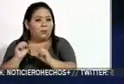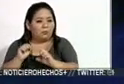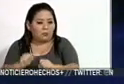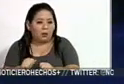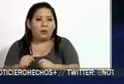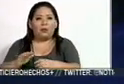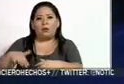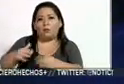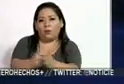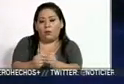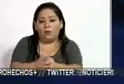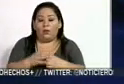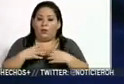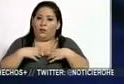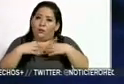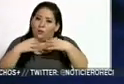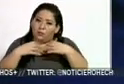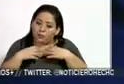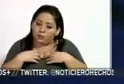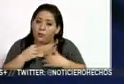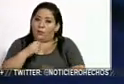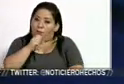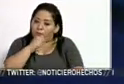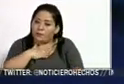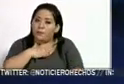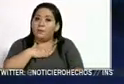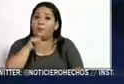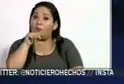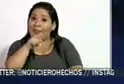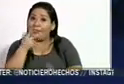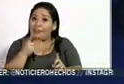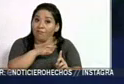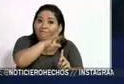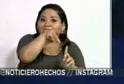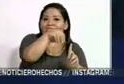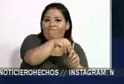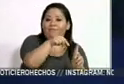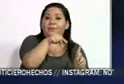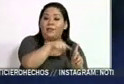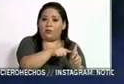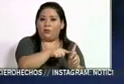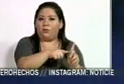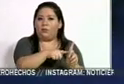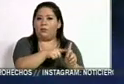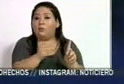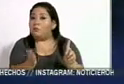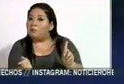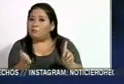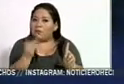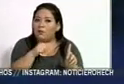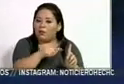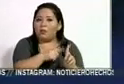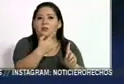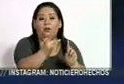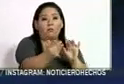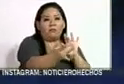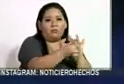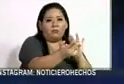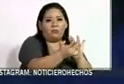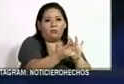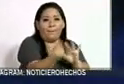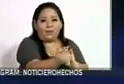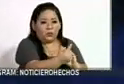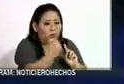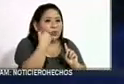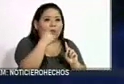presentar dificultad para respirar. Cuando ya esto sucede y si a esto le agregamos de que ha tenido contacto con alguien